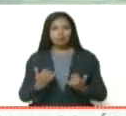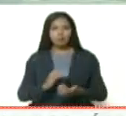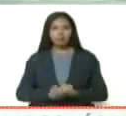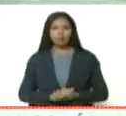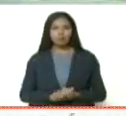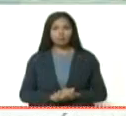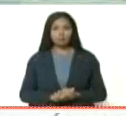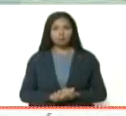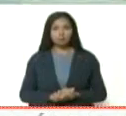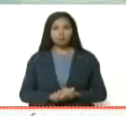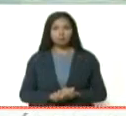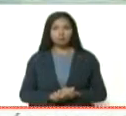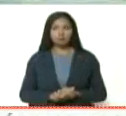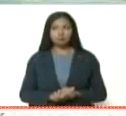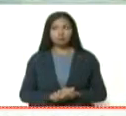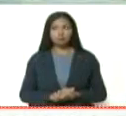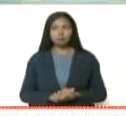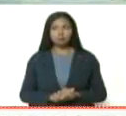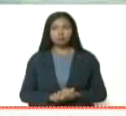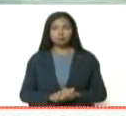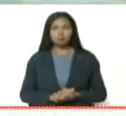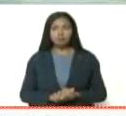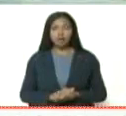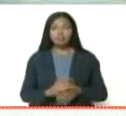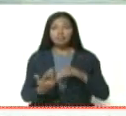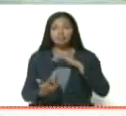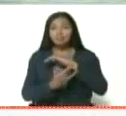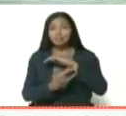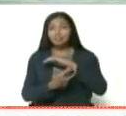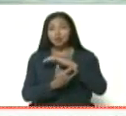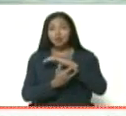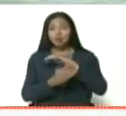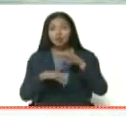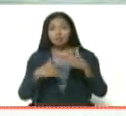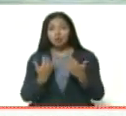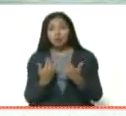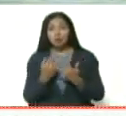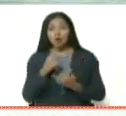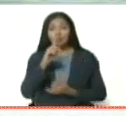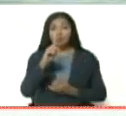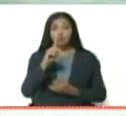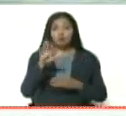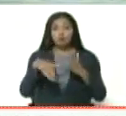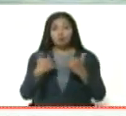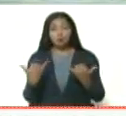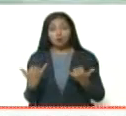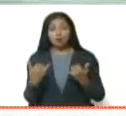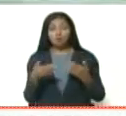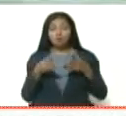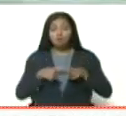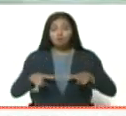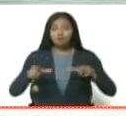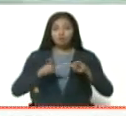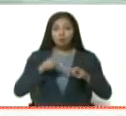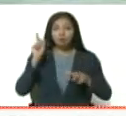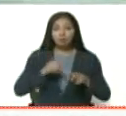industria gráfica. Tecnología A1, tecnología espacial,